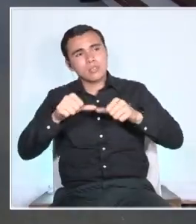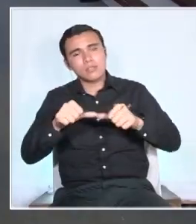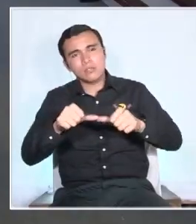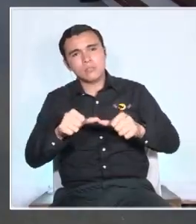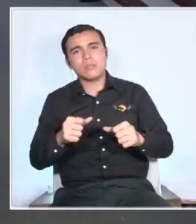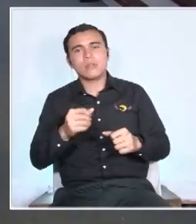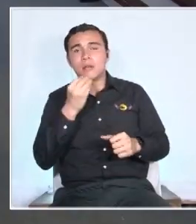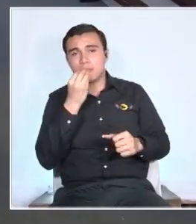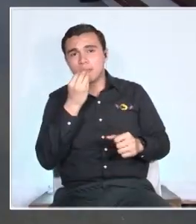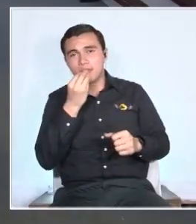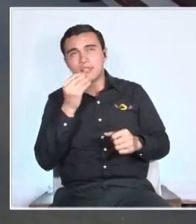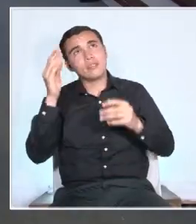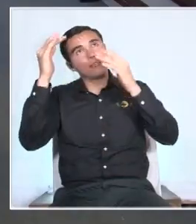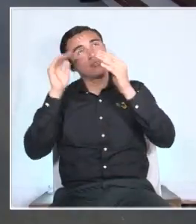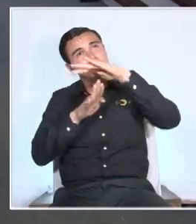maná,